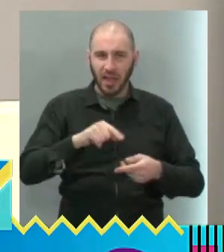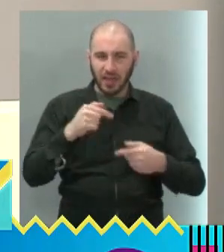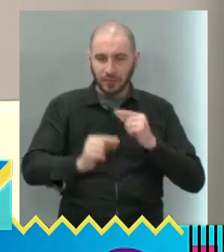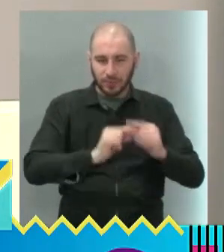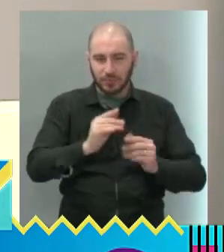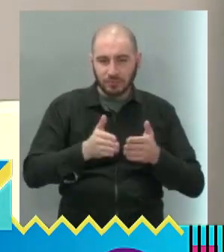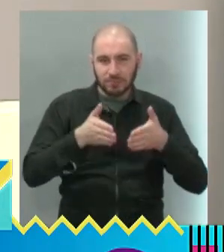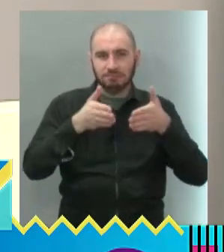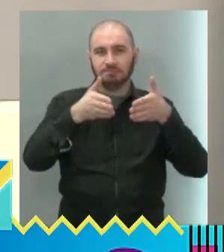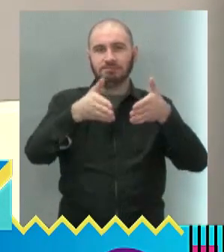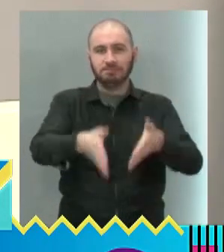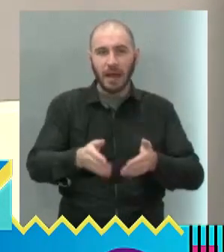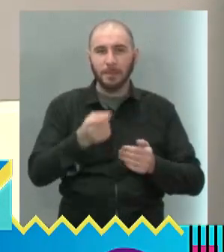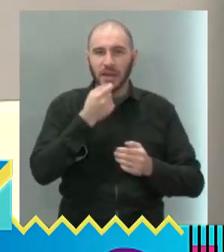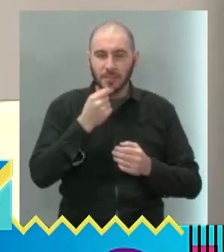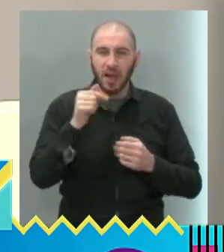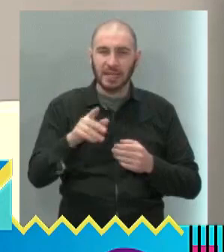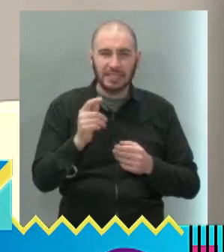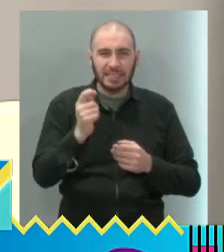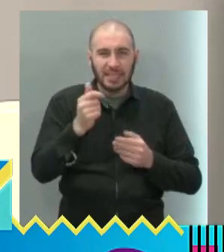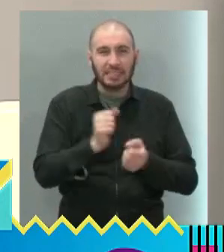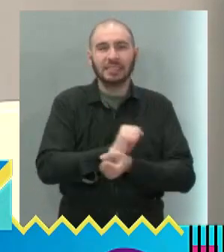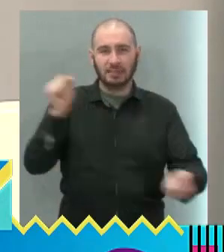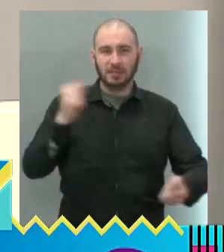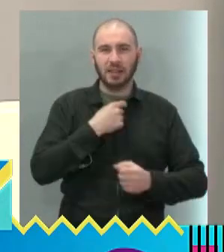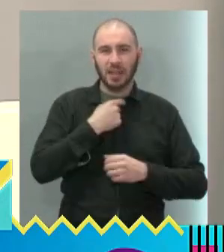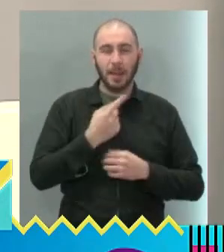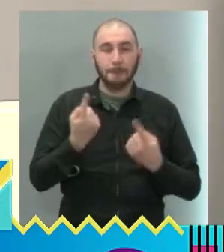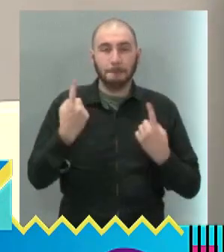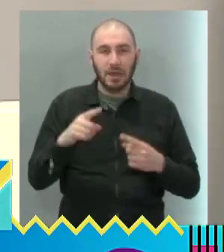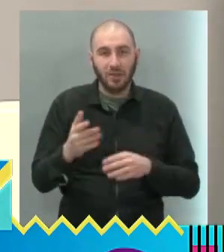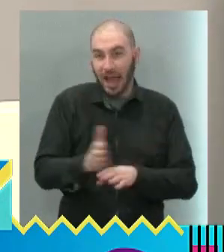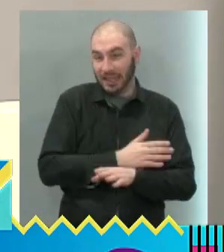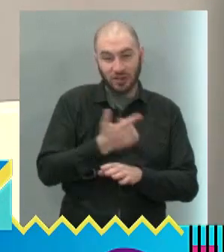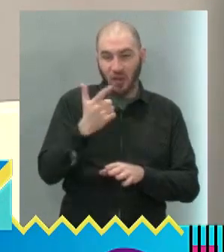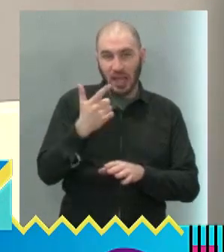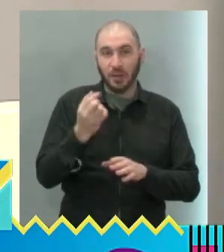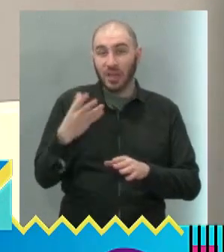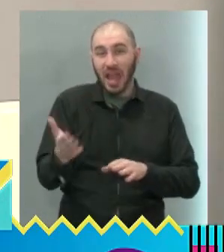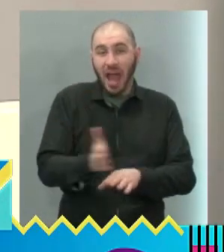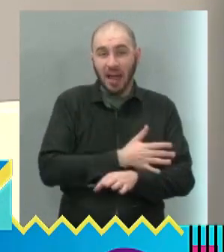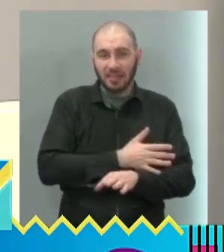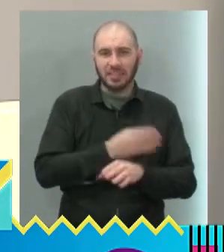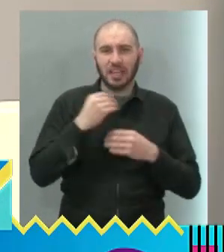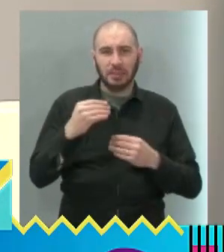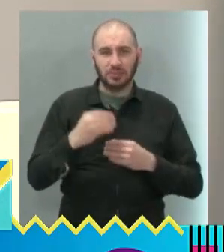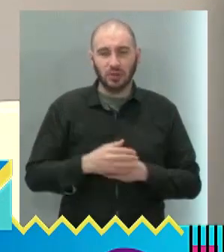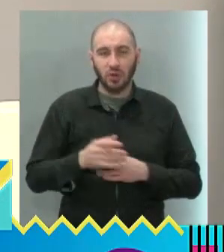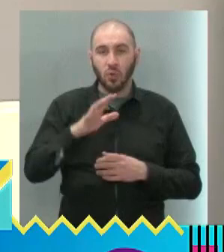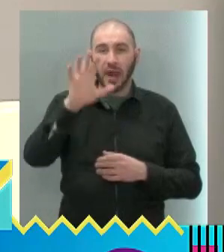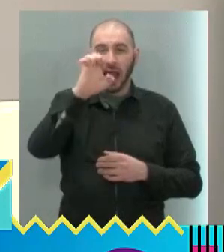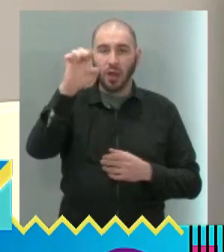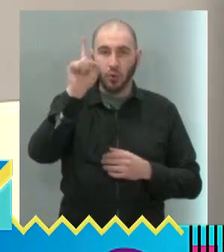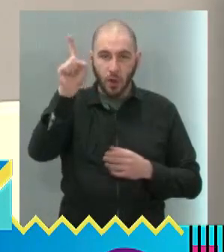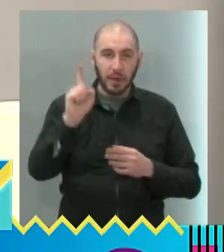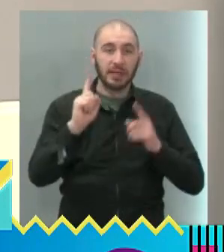caminar hacia, sí, un intento ya de emancipación, pero no antes, porque antes lo que estaba sucediendo en Europa